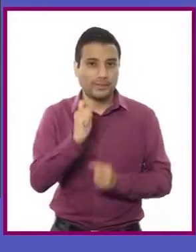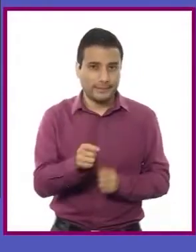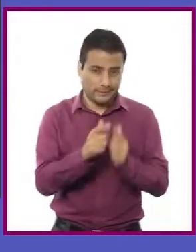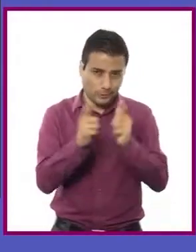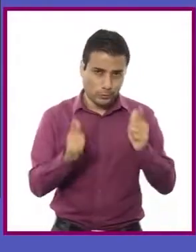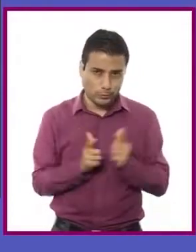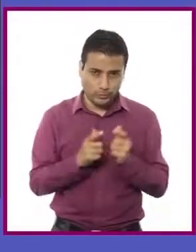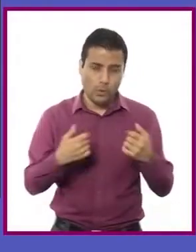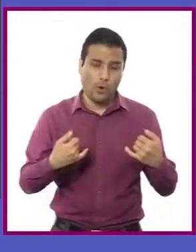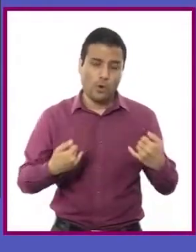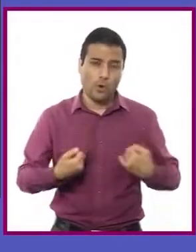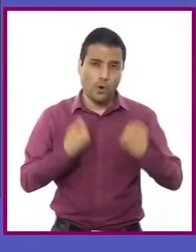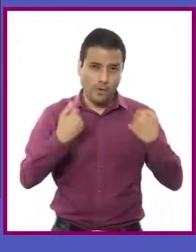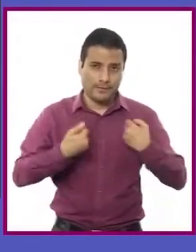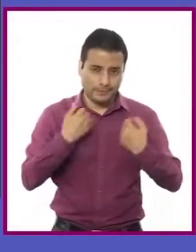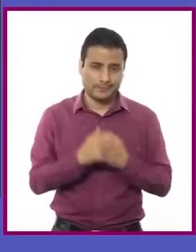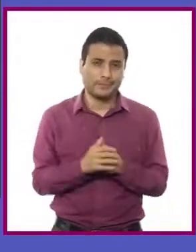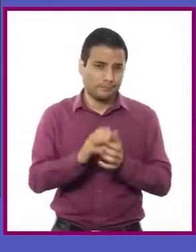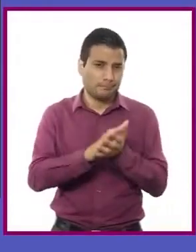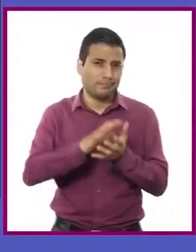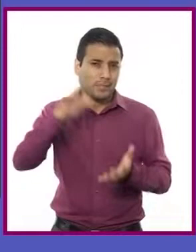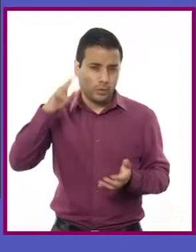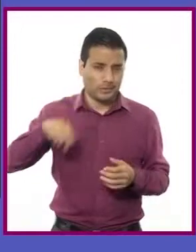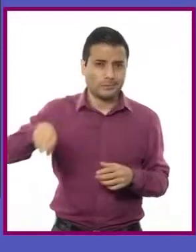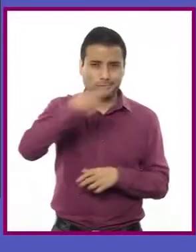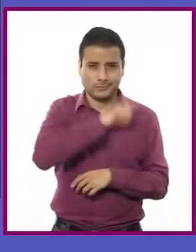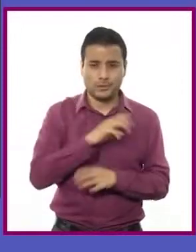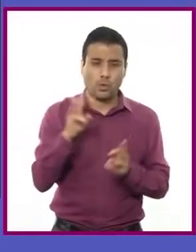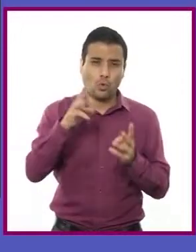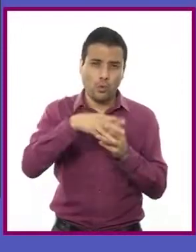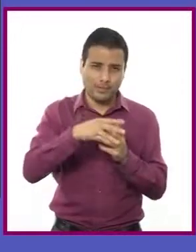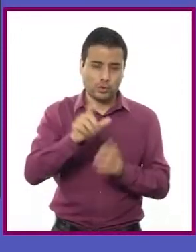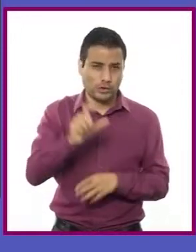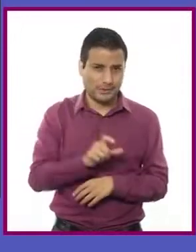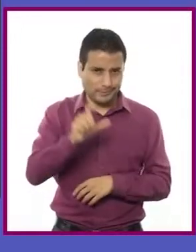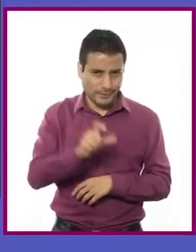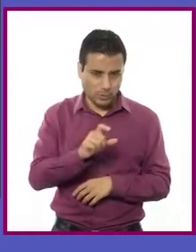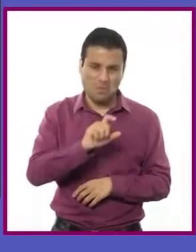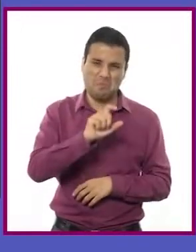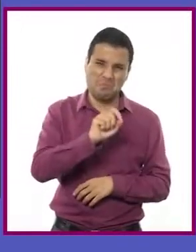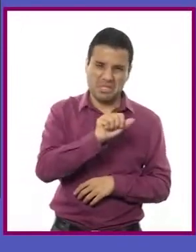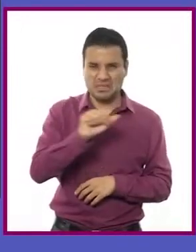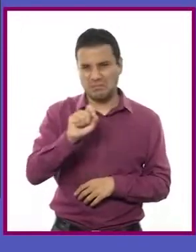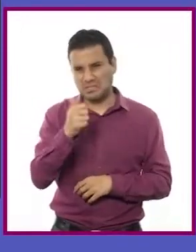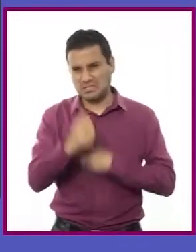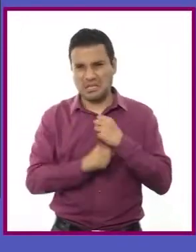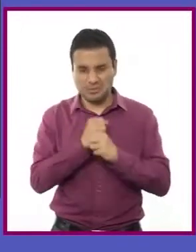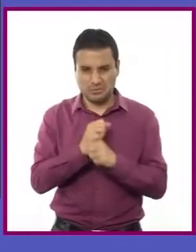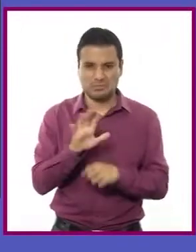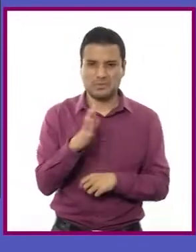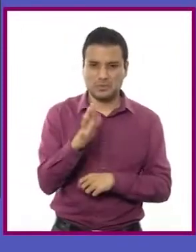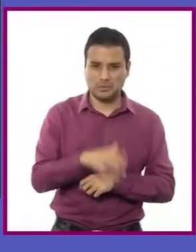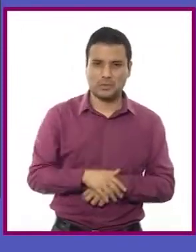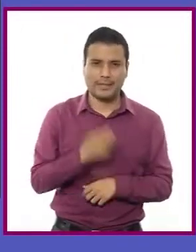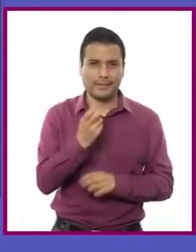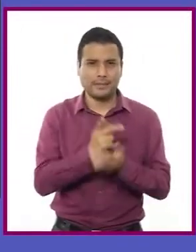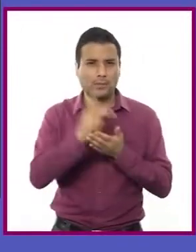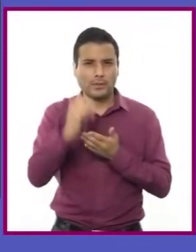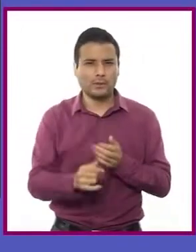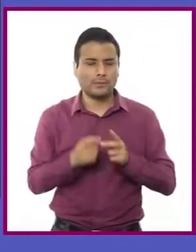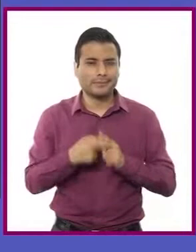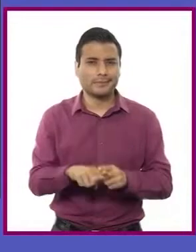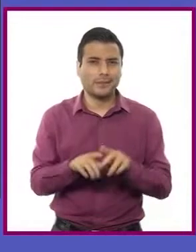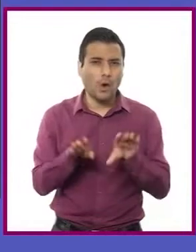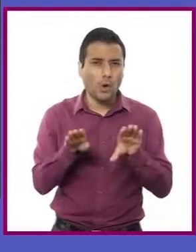de jóvenes, la mayoría somos egresados de la UAM Xochimilco, tenemos entre 20 y 26 años de edad. Este proyecto surgió a